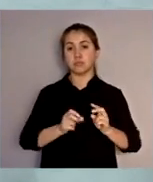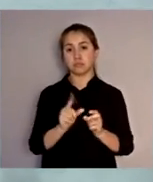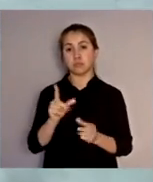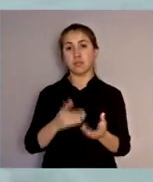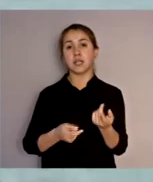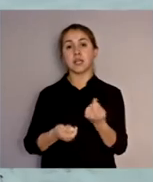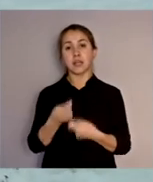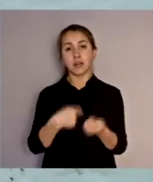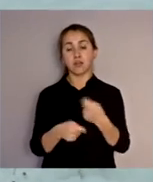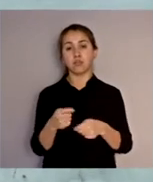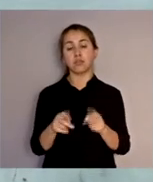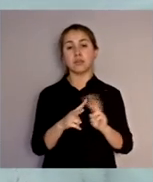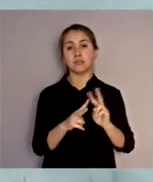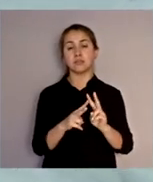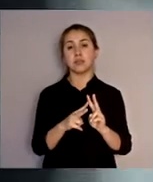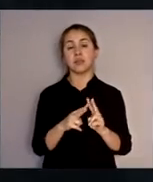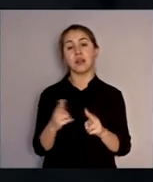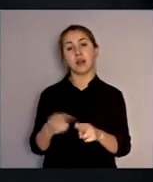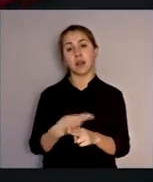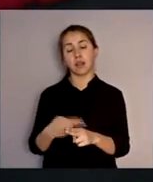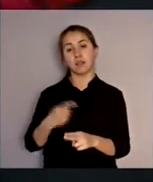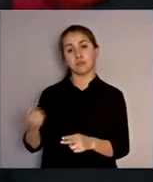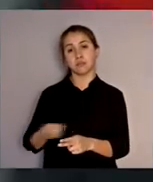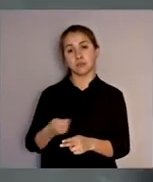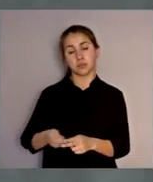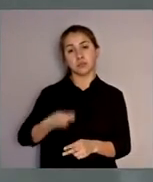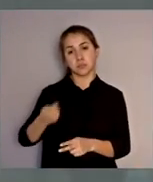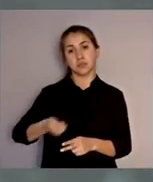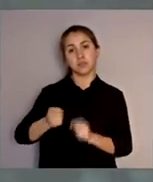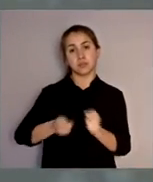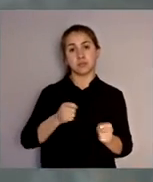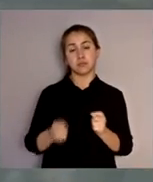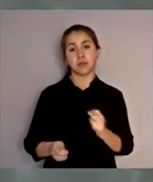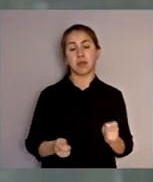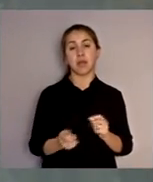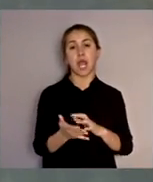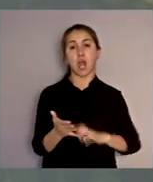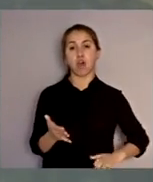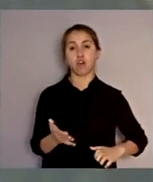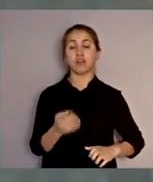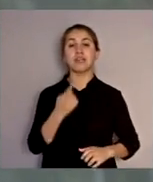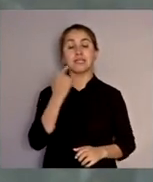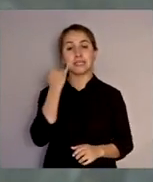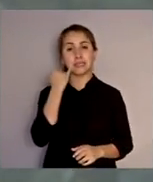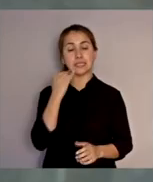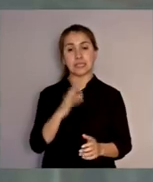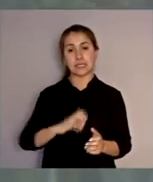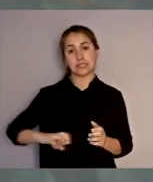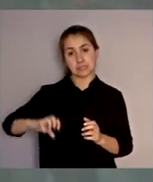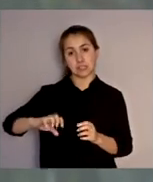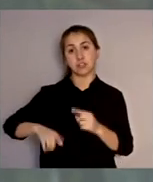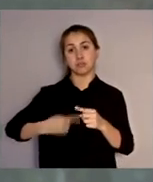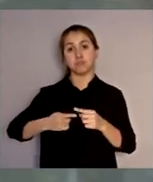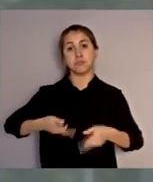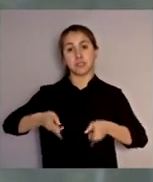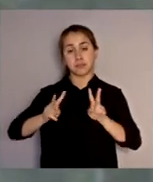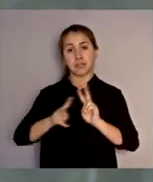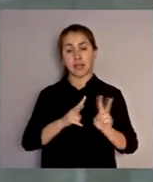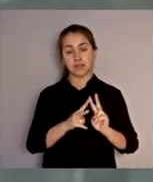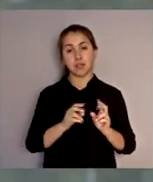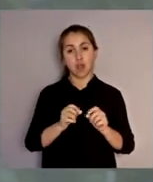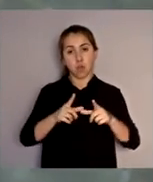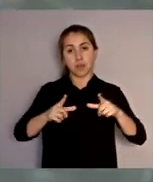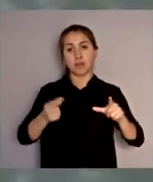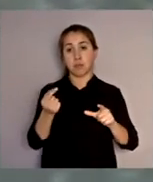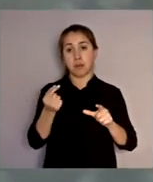negocio para poder obtener una rentabilidad, y esa rentabilidad paga por un lado los intereses y por otro lado permite generar,